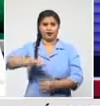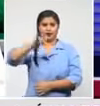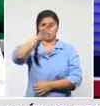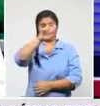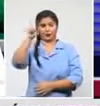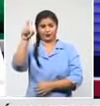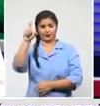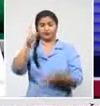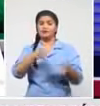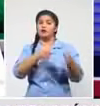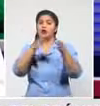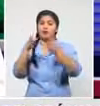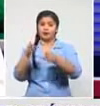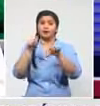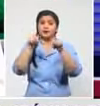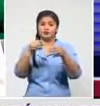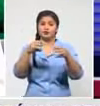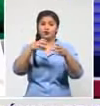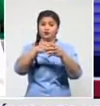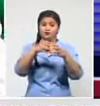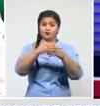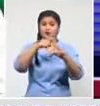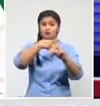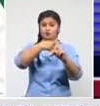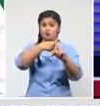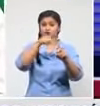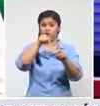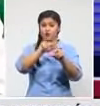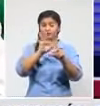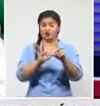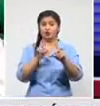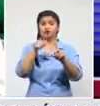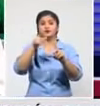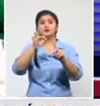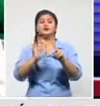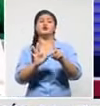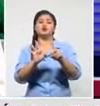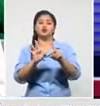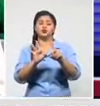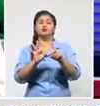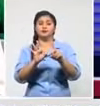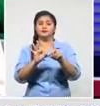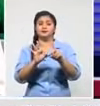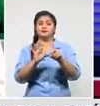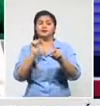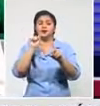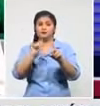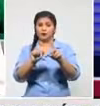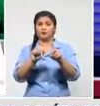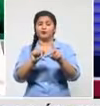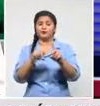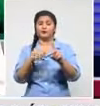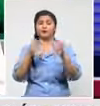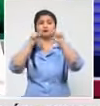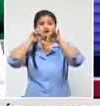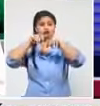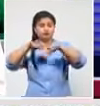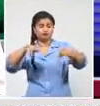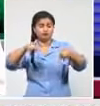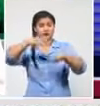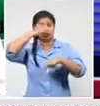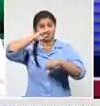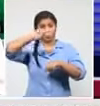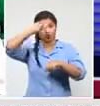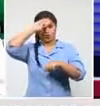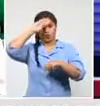de los 38, 18 son autóctonos, o sea, como consecuencia de la transmisión en nuestro país,